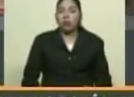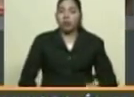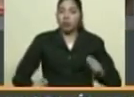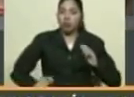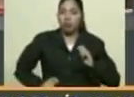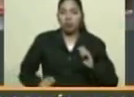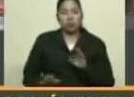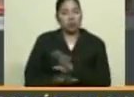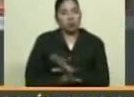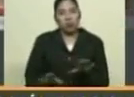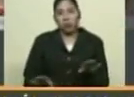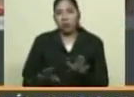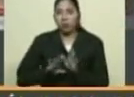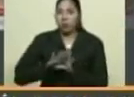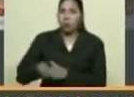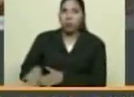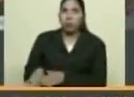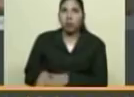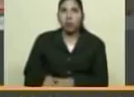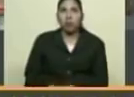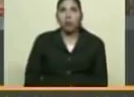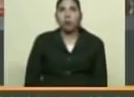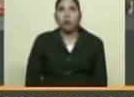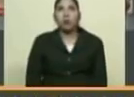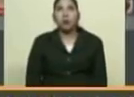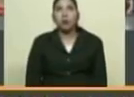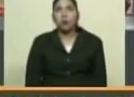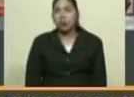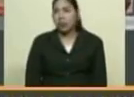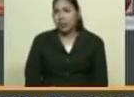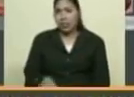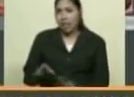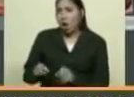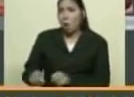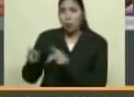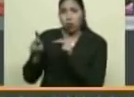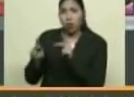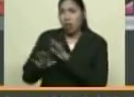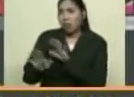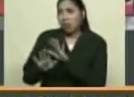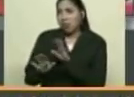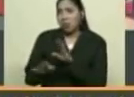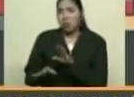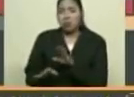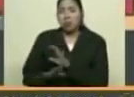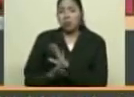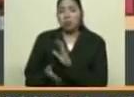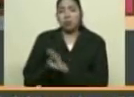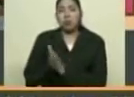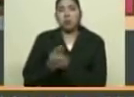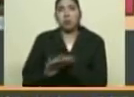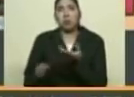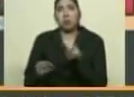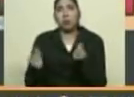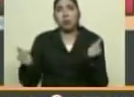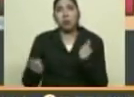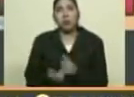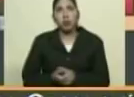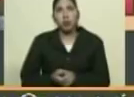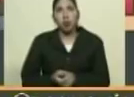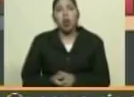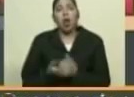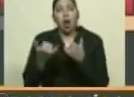los confundan nunca. Y decía que este compañero estaba aquí comandando y le pidieron una terna para venir a